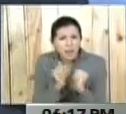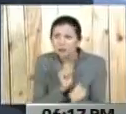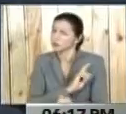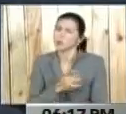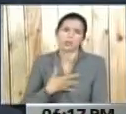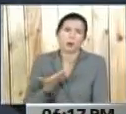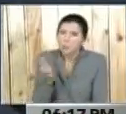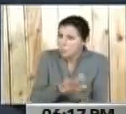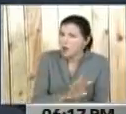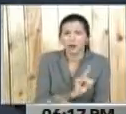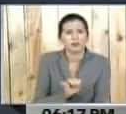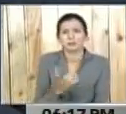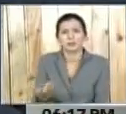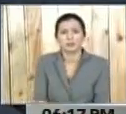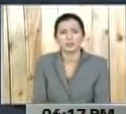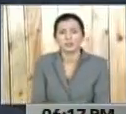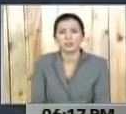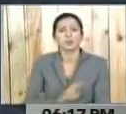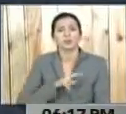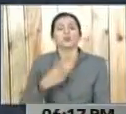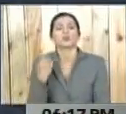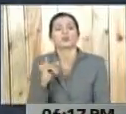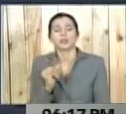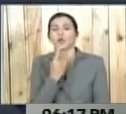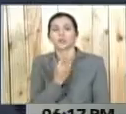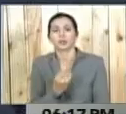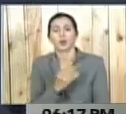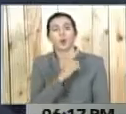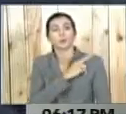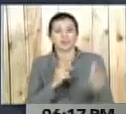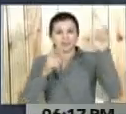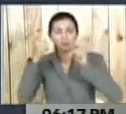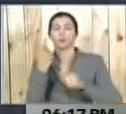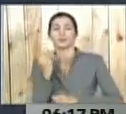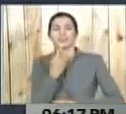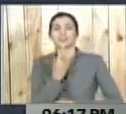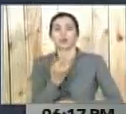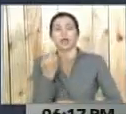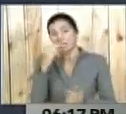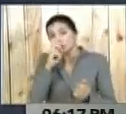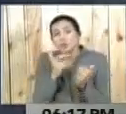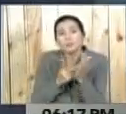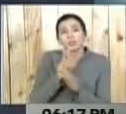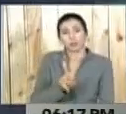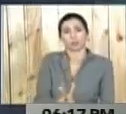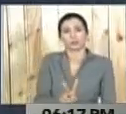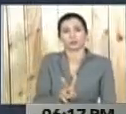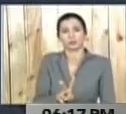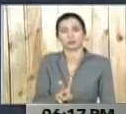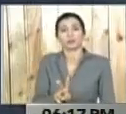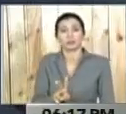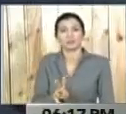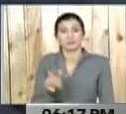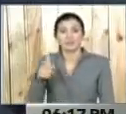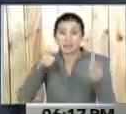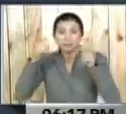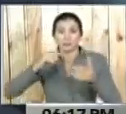Bueno, nosotros como una vez lo dijo nuestro comandante Chávez en el 2002, cuando después de ser